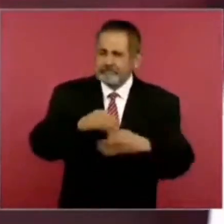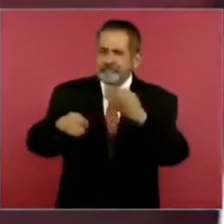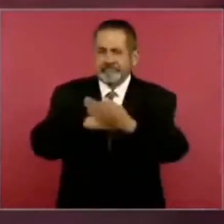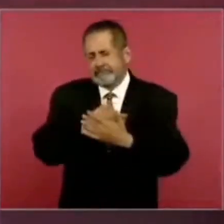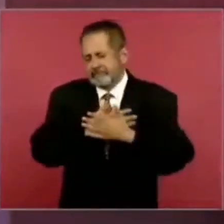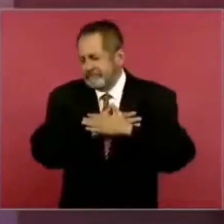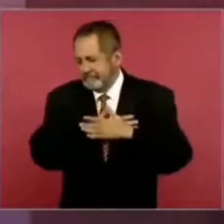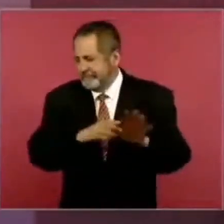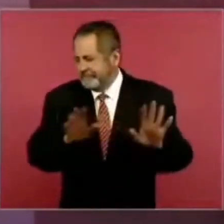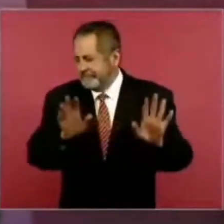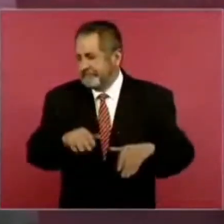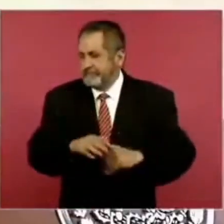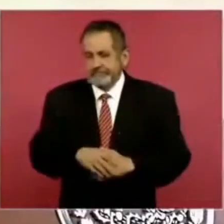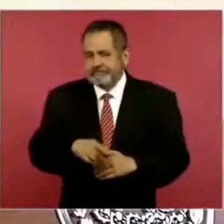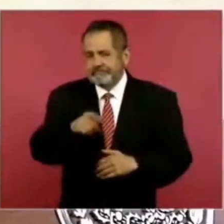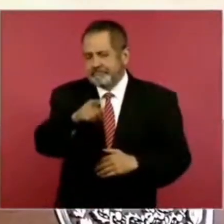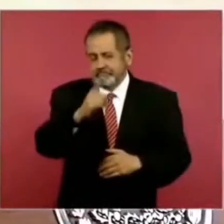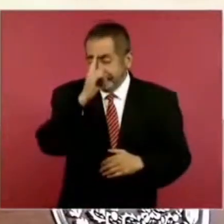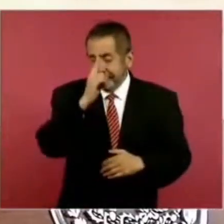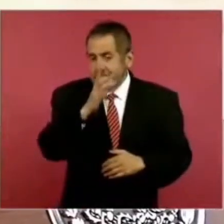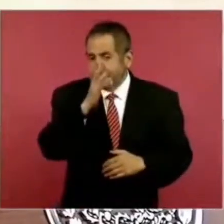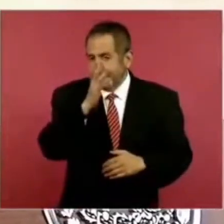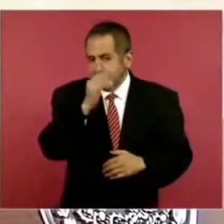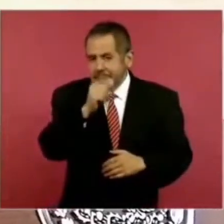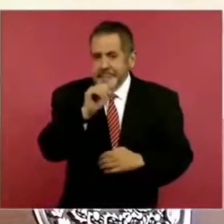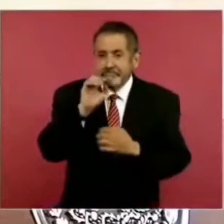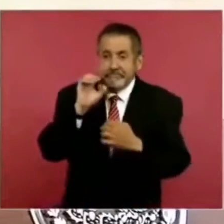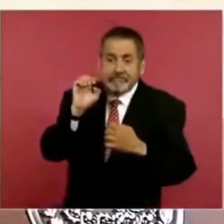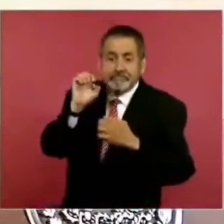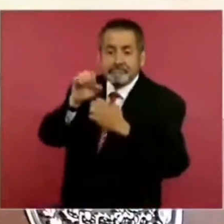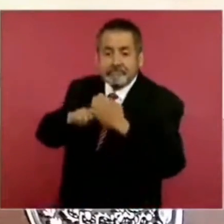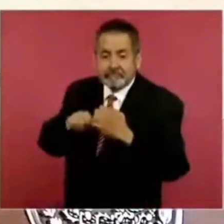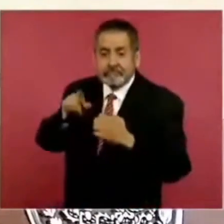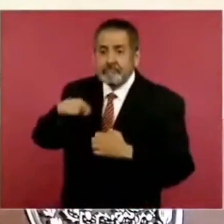se puede, ¿sí?,